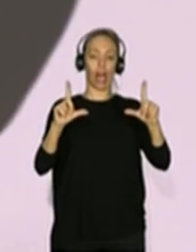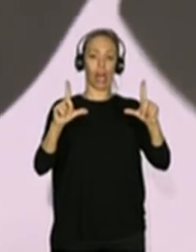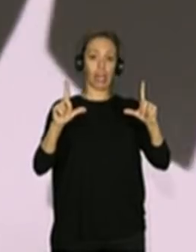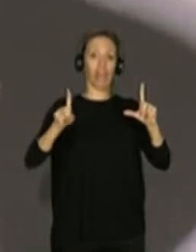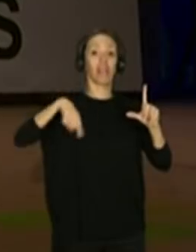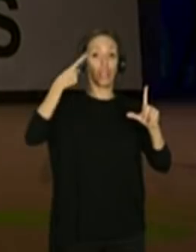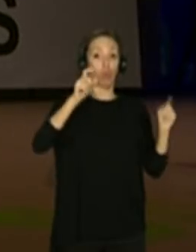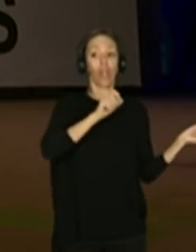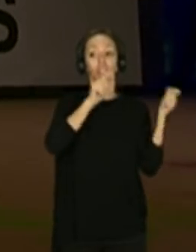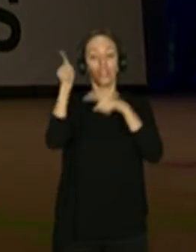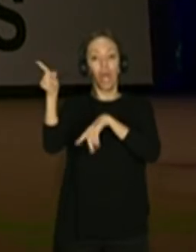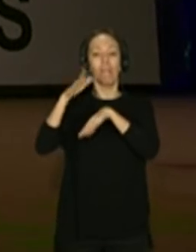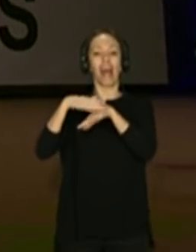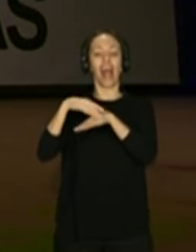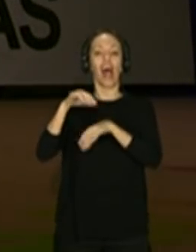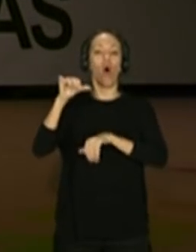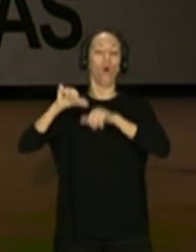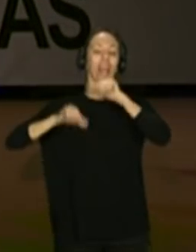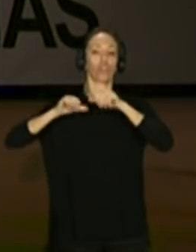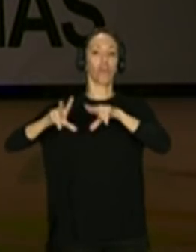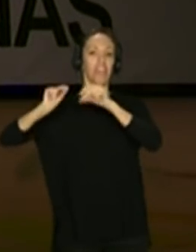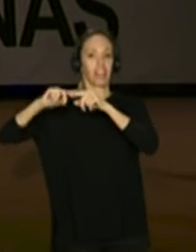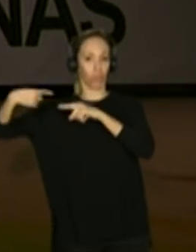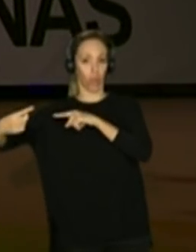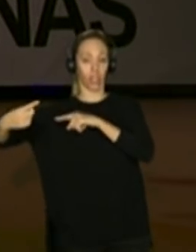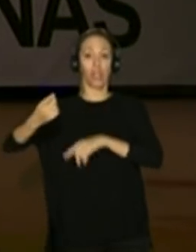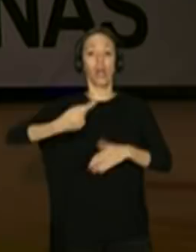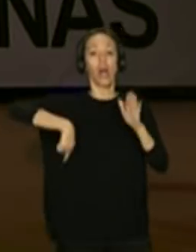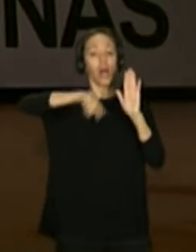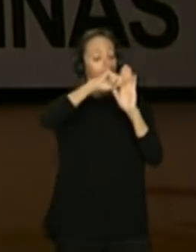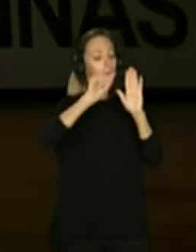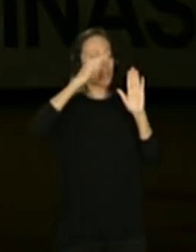al postoperatorio. El primero de la lista es